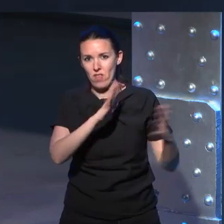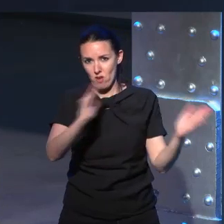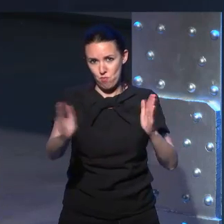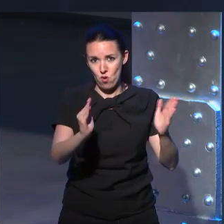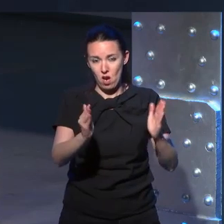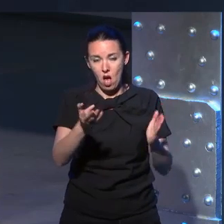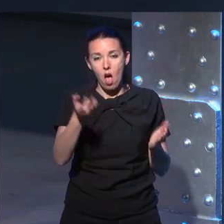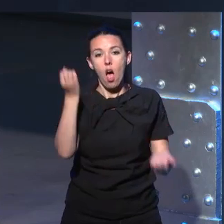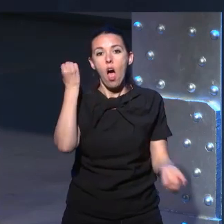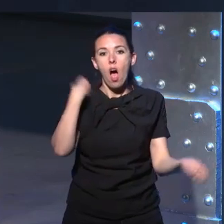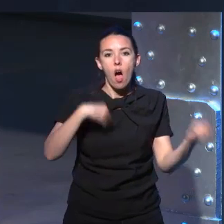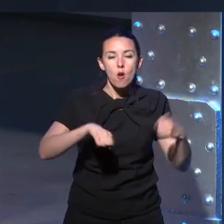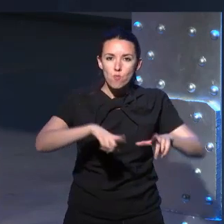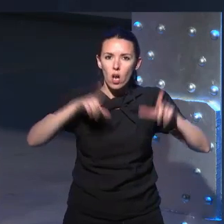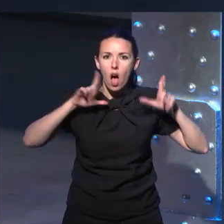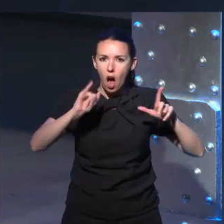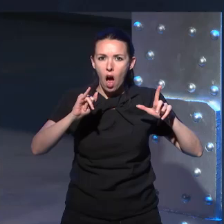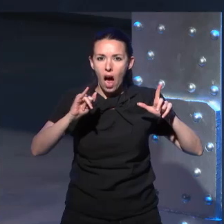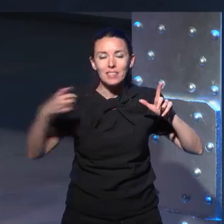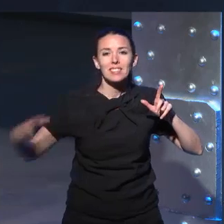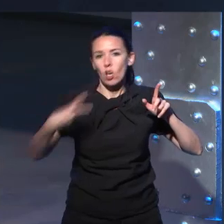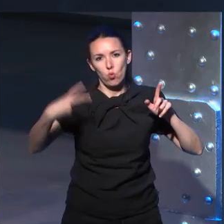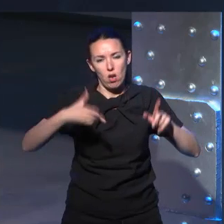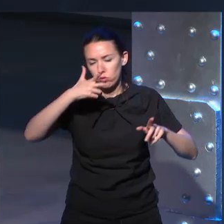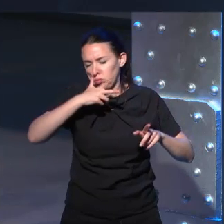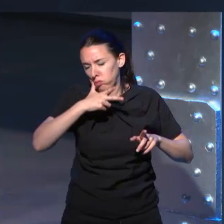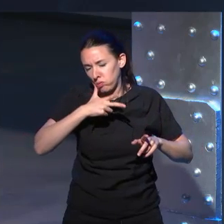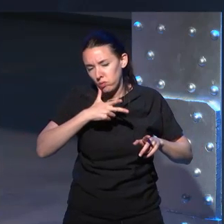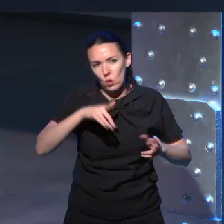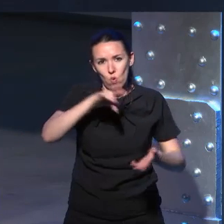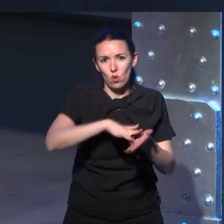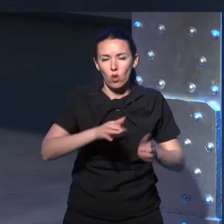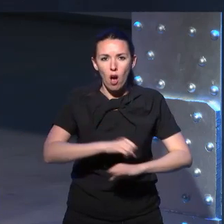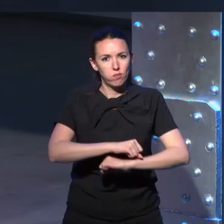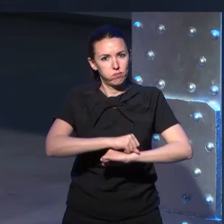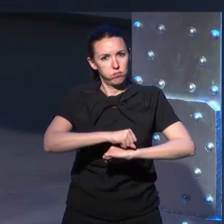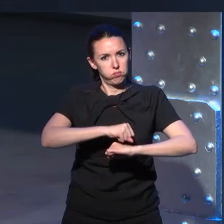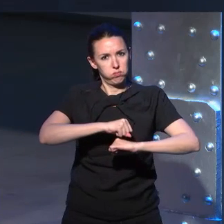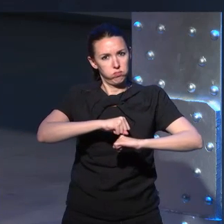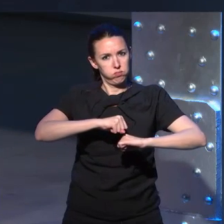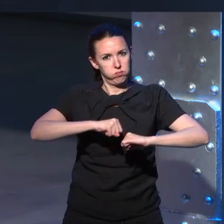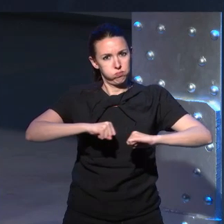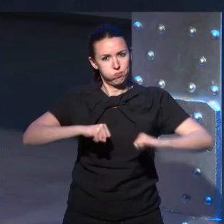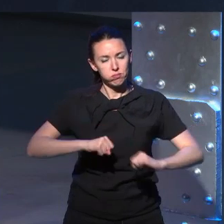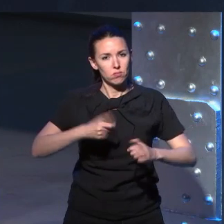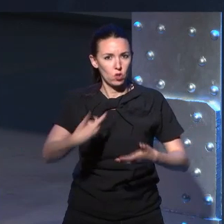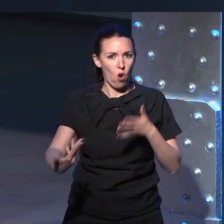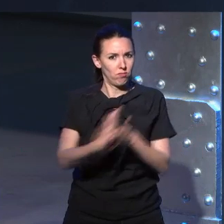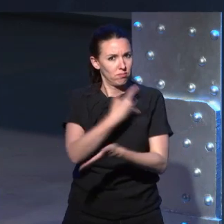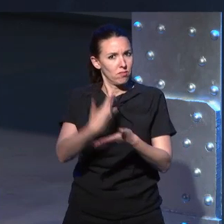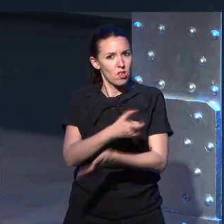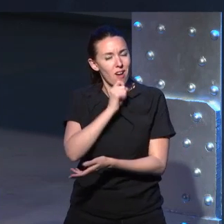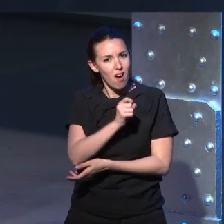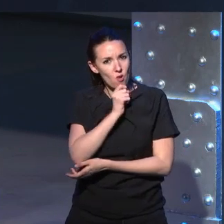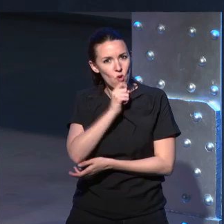actores protagónicos y un sinfín de secundarios de lujo que va creciendo con las vicisitudes que nos cuenta el narrador